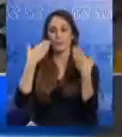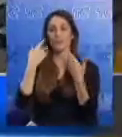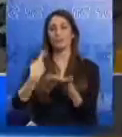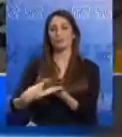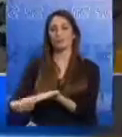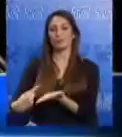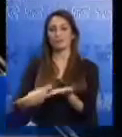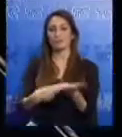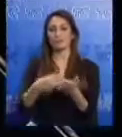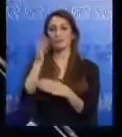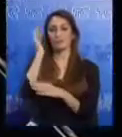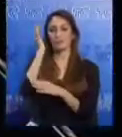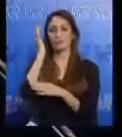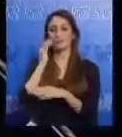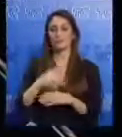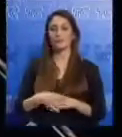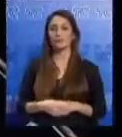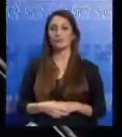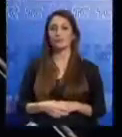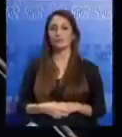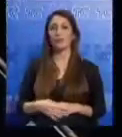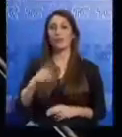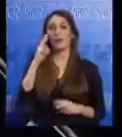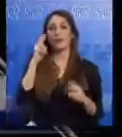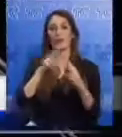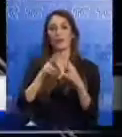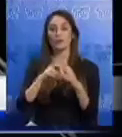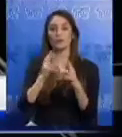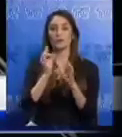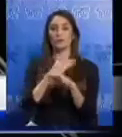Es a través de reconocer la función social